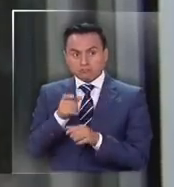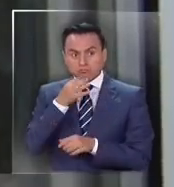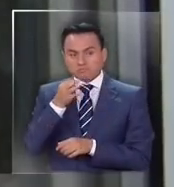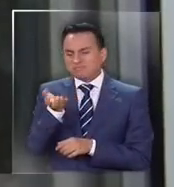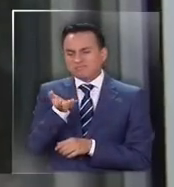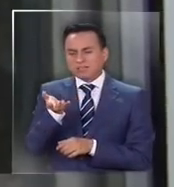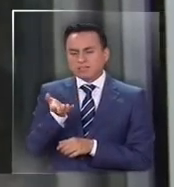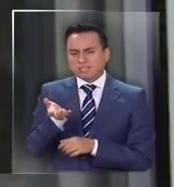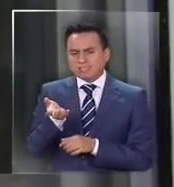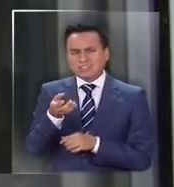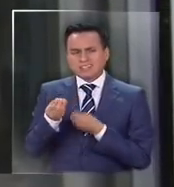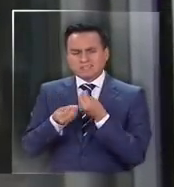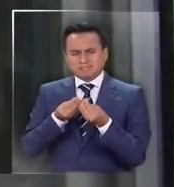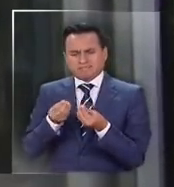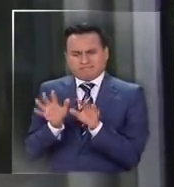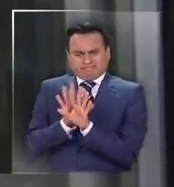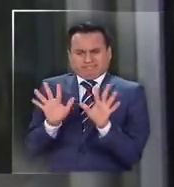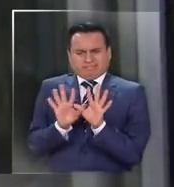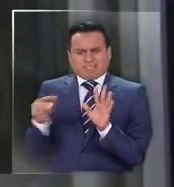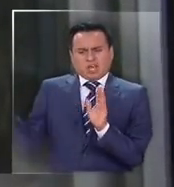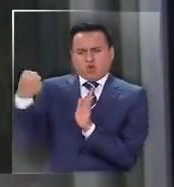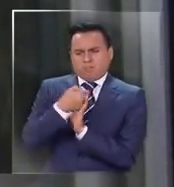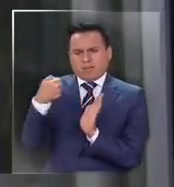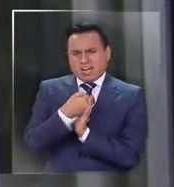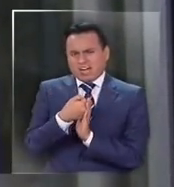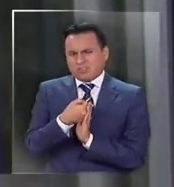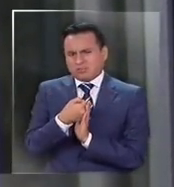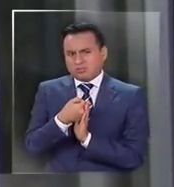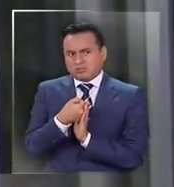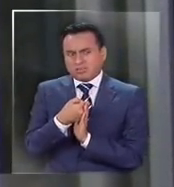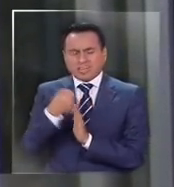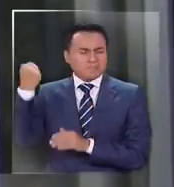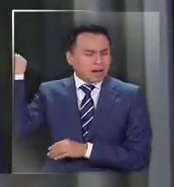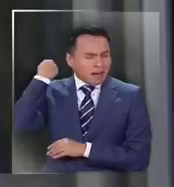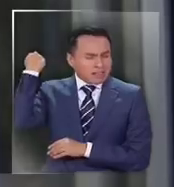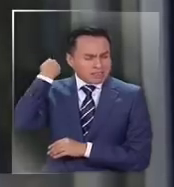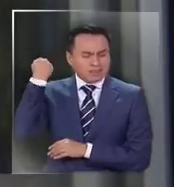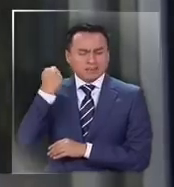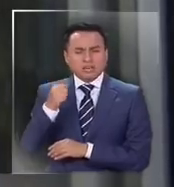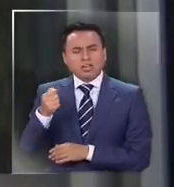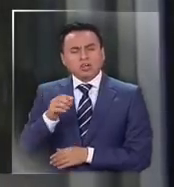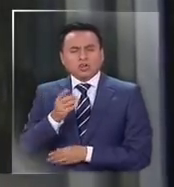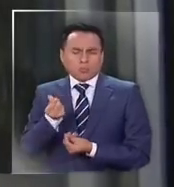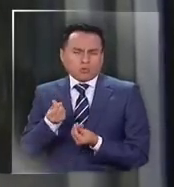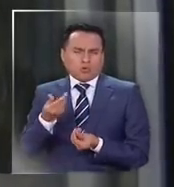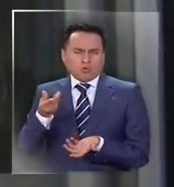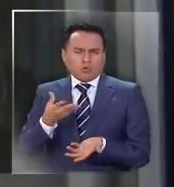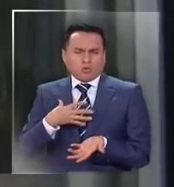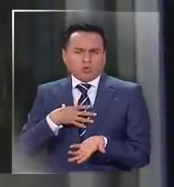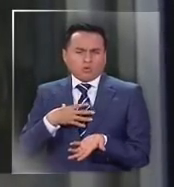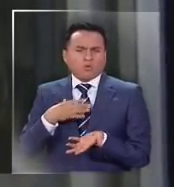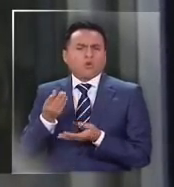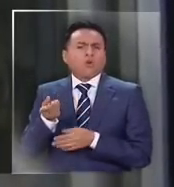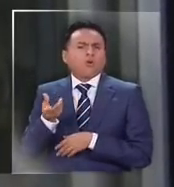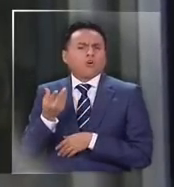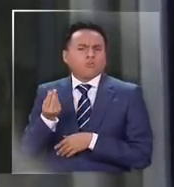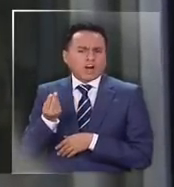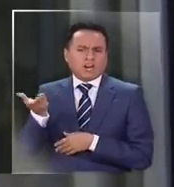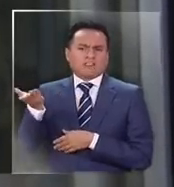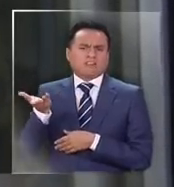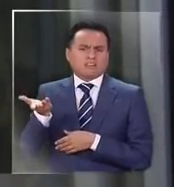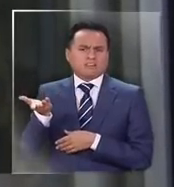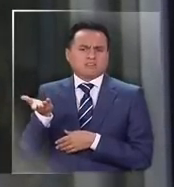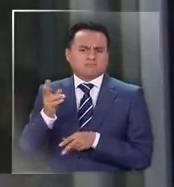son brutalmente golpeados por la espalda, en forma cobarde, y lo voy a reiterar, en forma